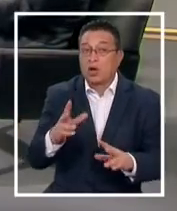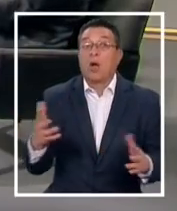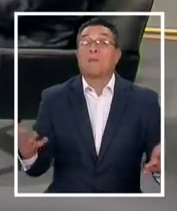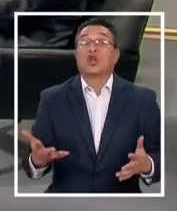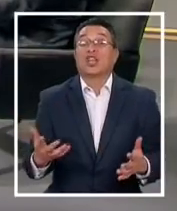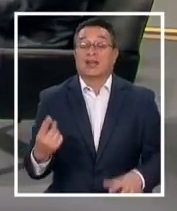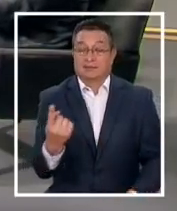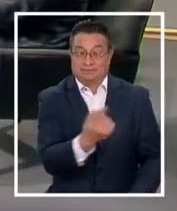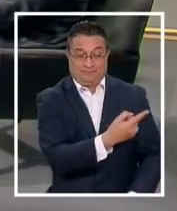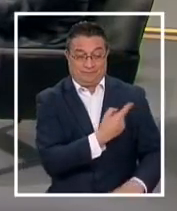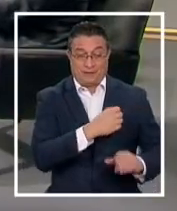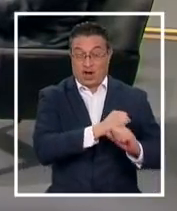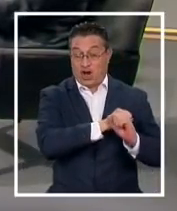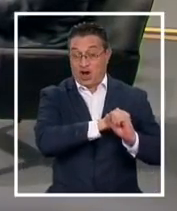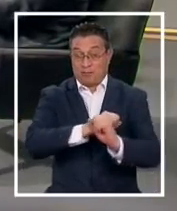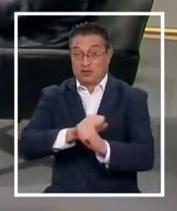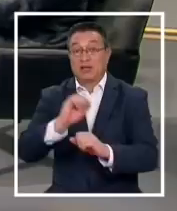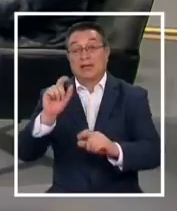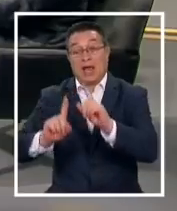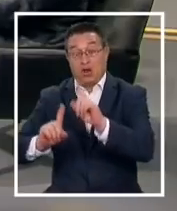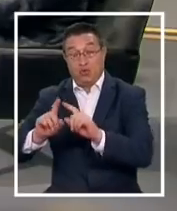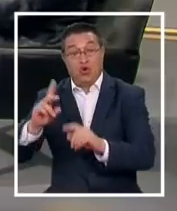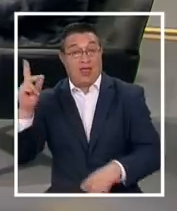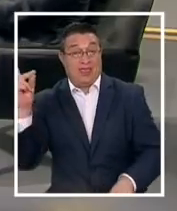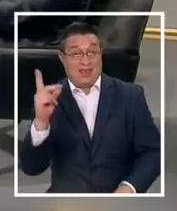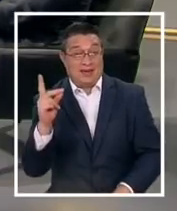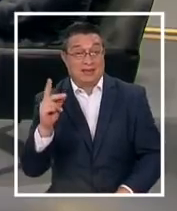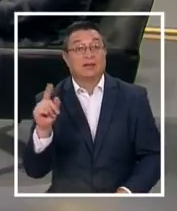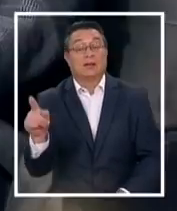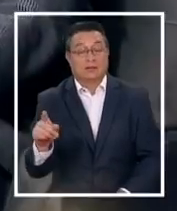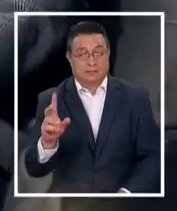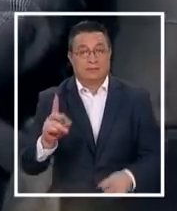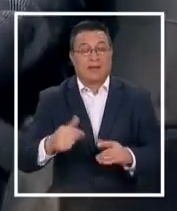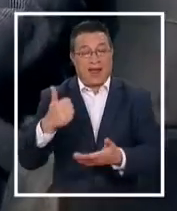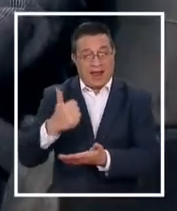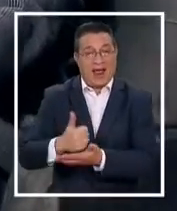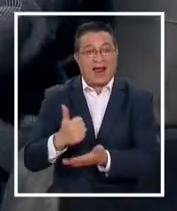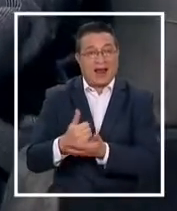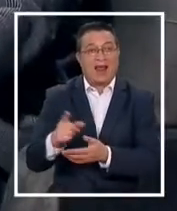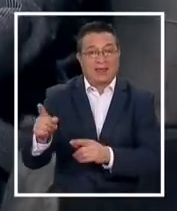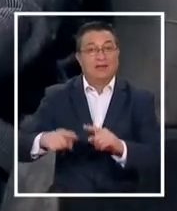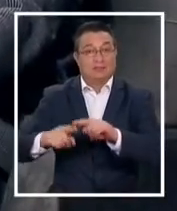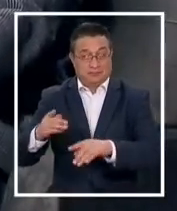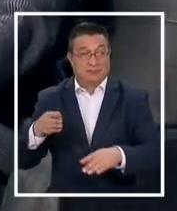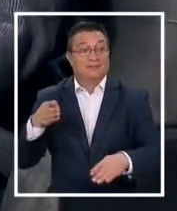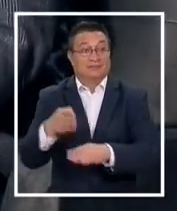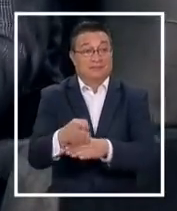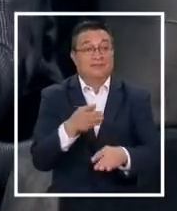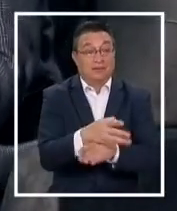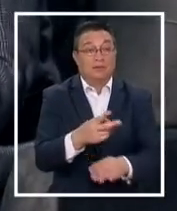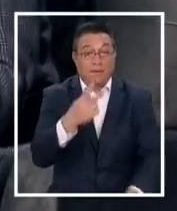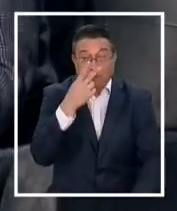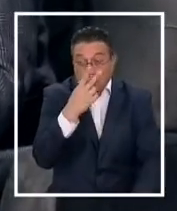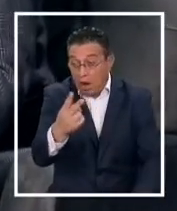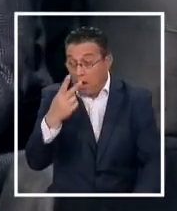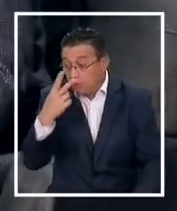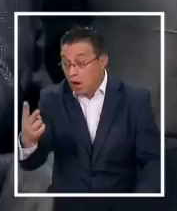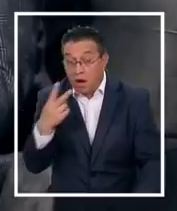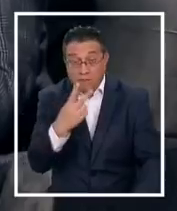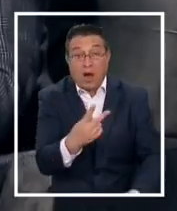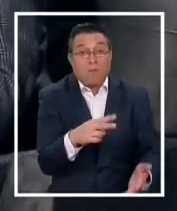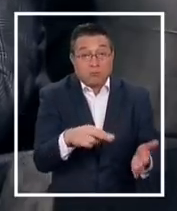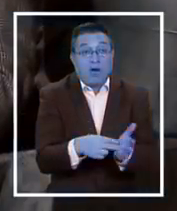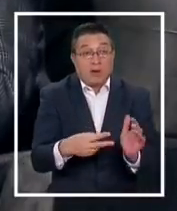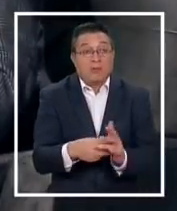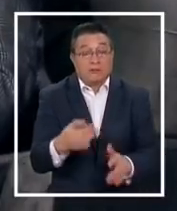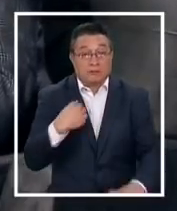la oposición y parte de la derecha, el parlamentario, el alcalde que está en terreno, ha empujado, ve esto, pues? ¿Sí? Y